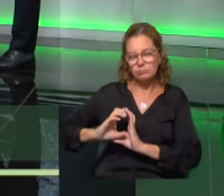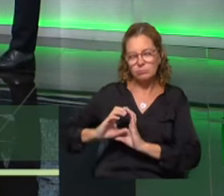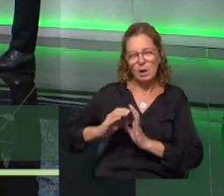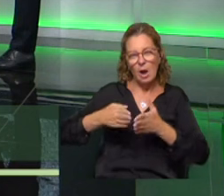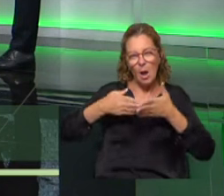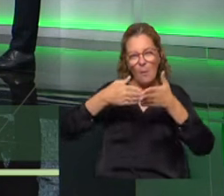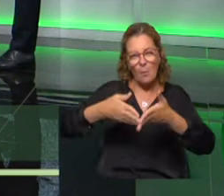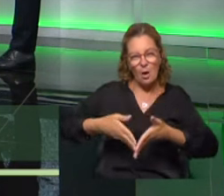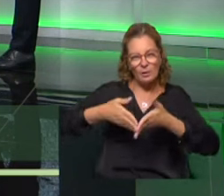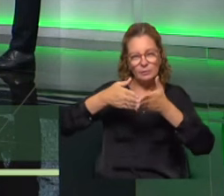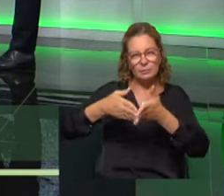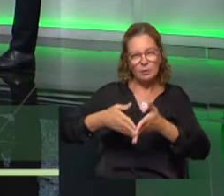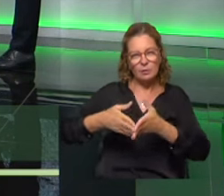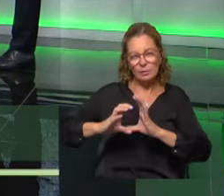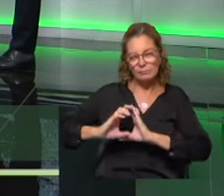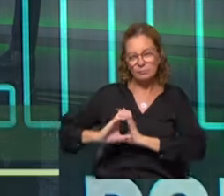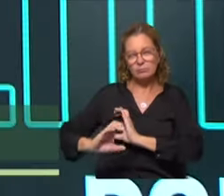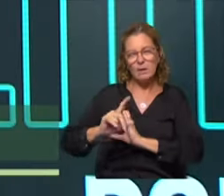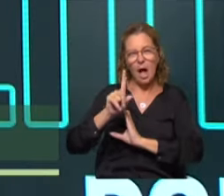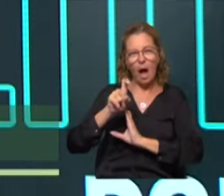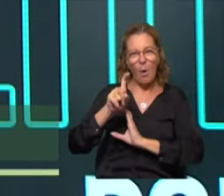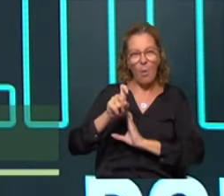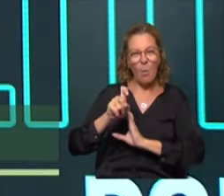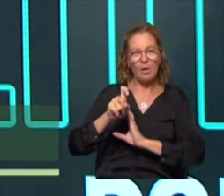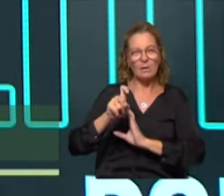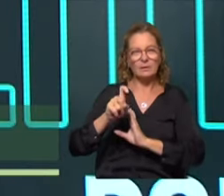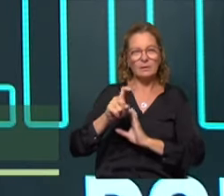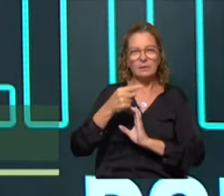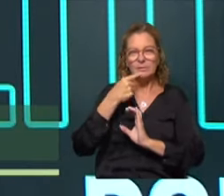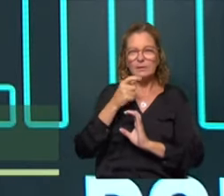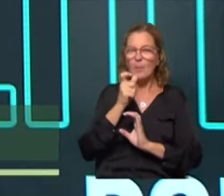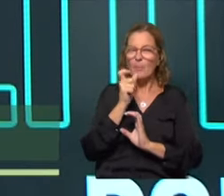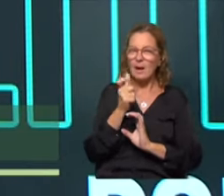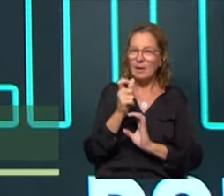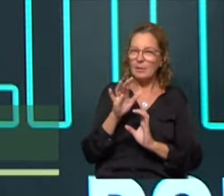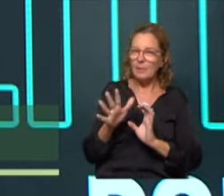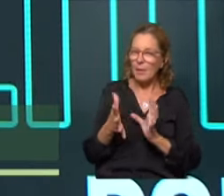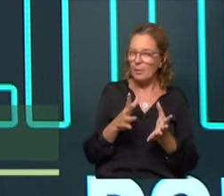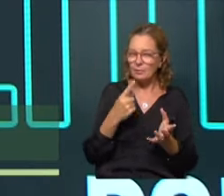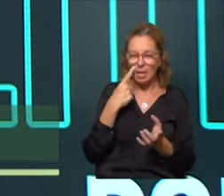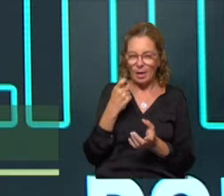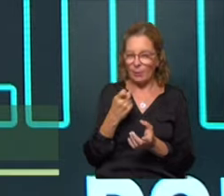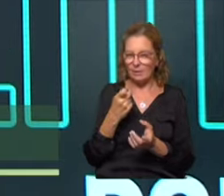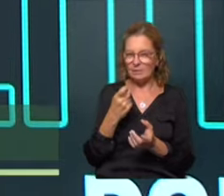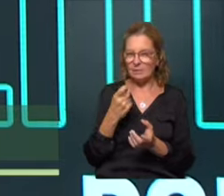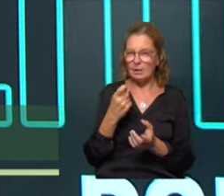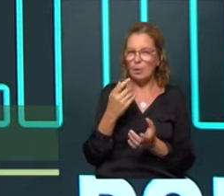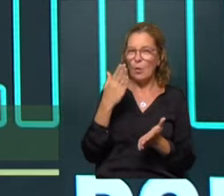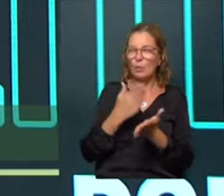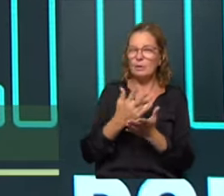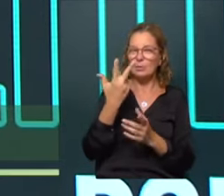puerto, en el saneamiento. Es decir, hay un uso que está más o menos identificado en el último trimestre